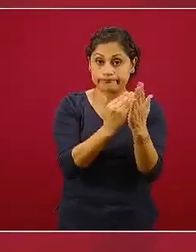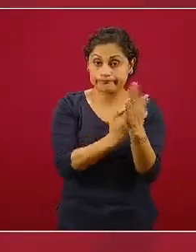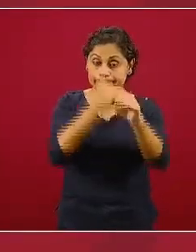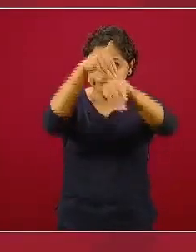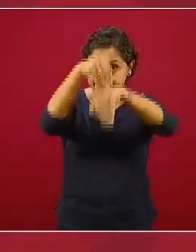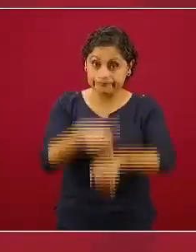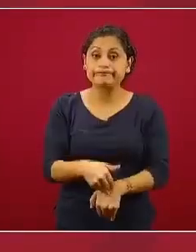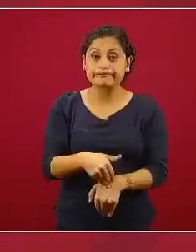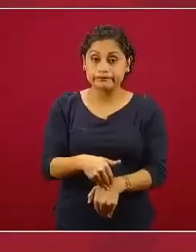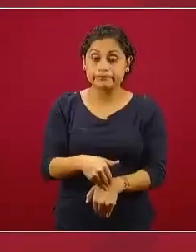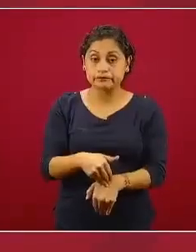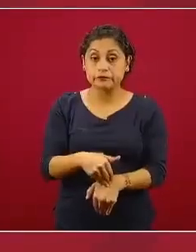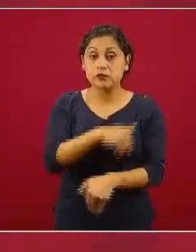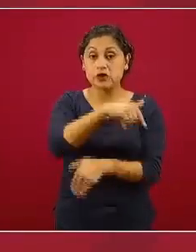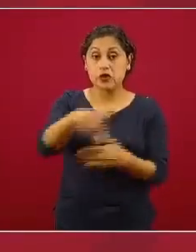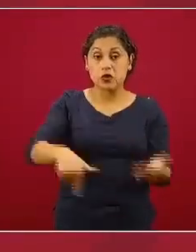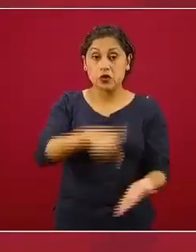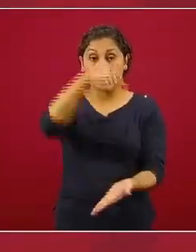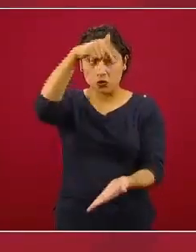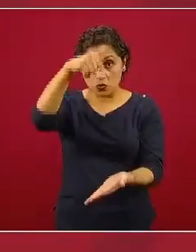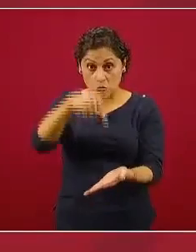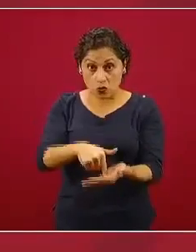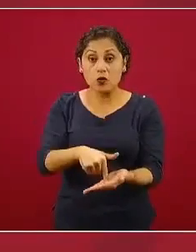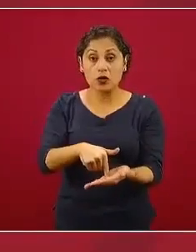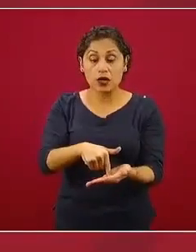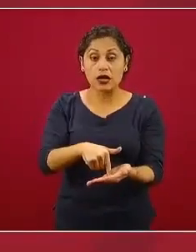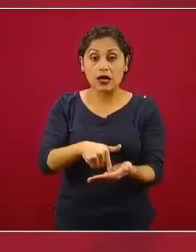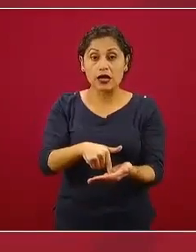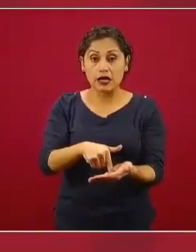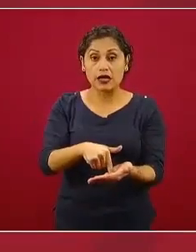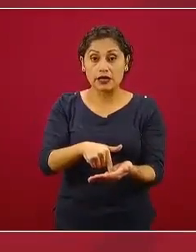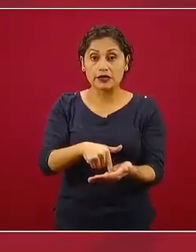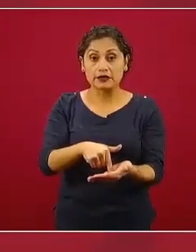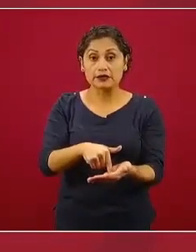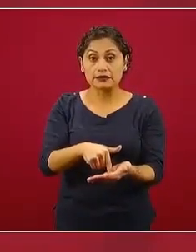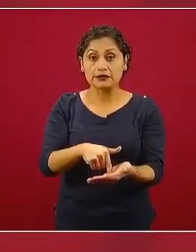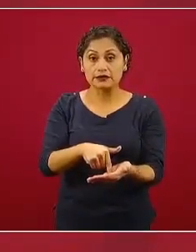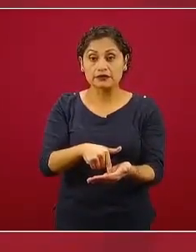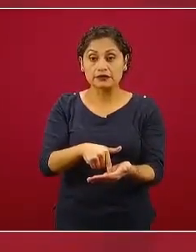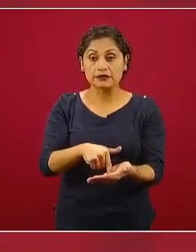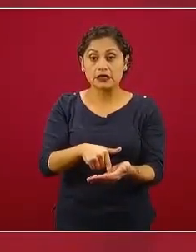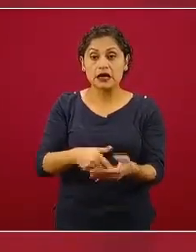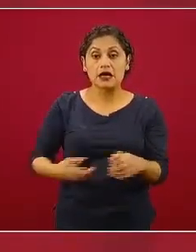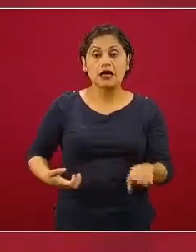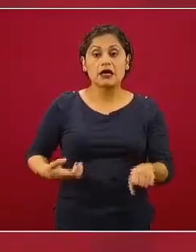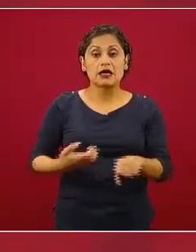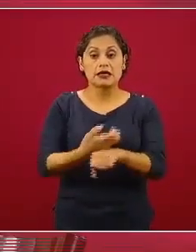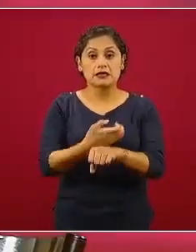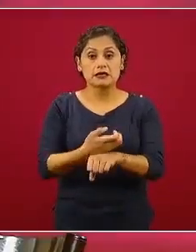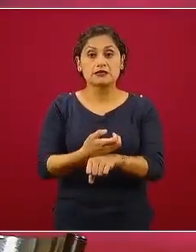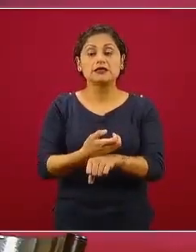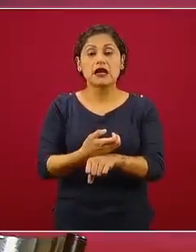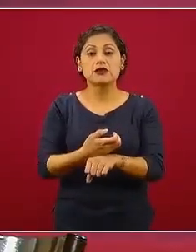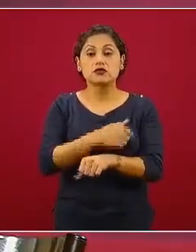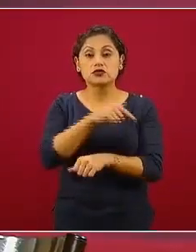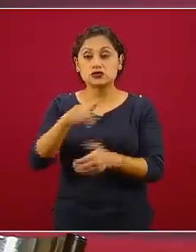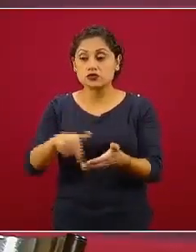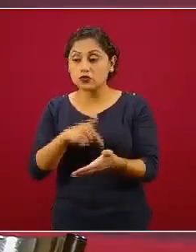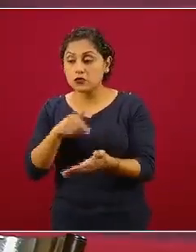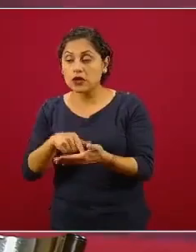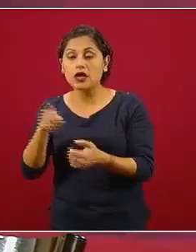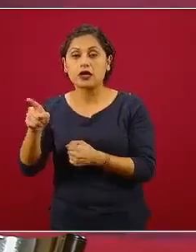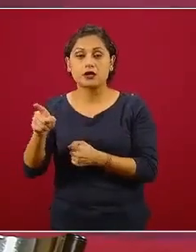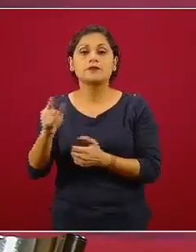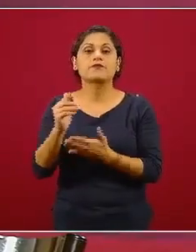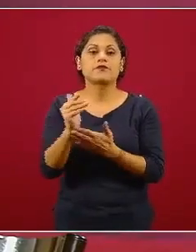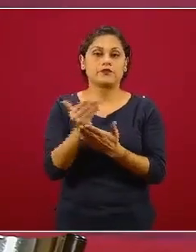en sitios que están en tránsito hacia el estado de mayor seguridad porque la curva epidémica va en descenso y